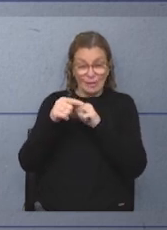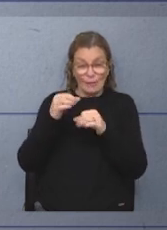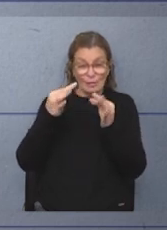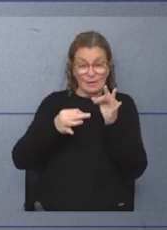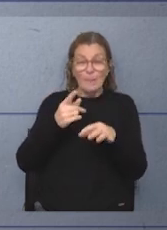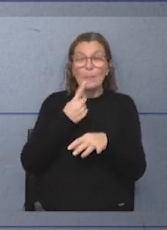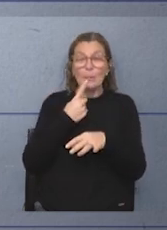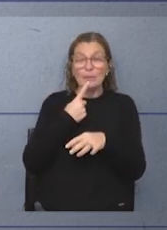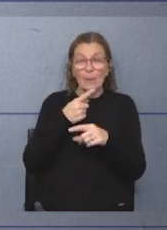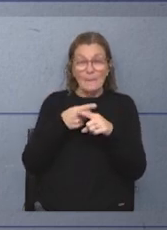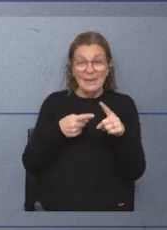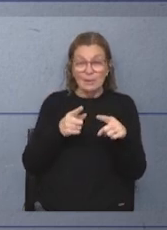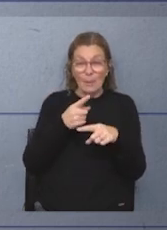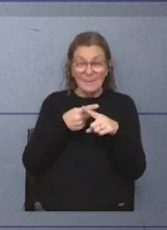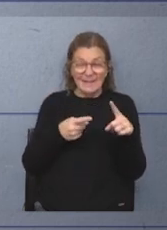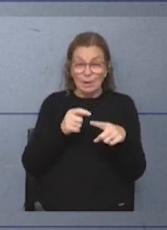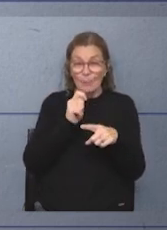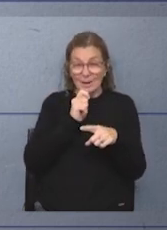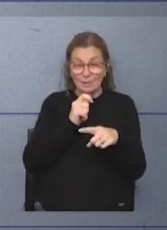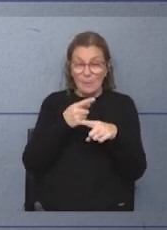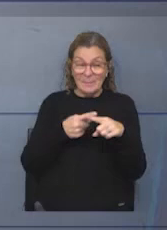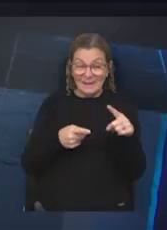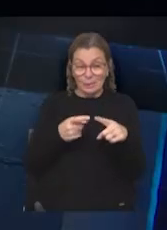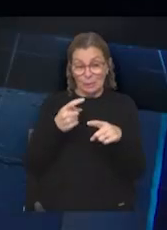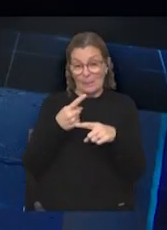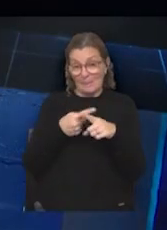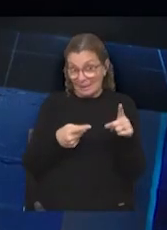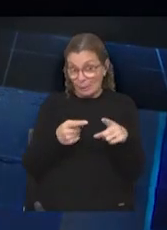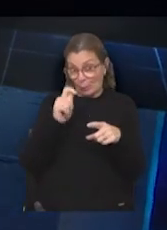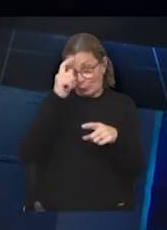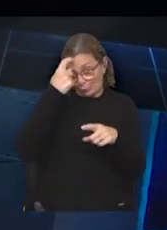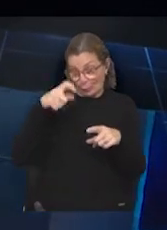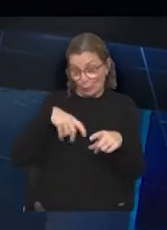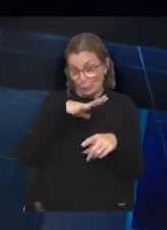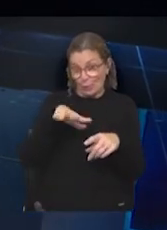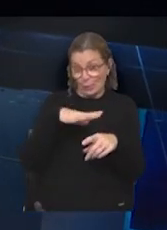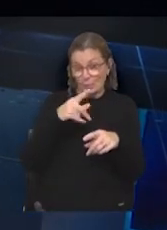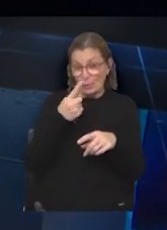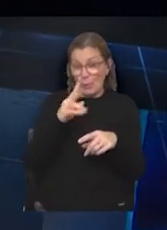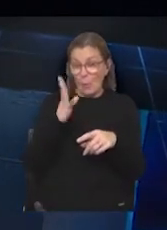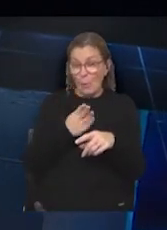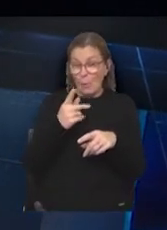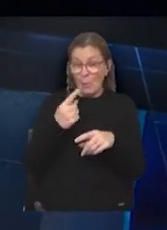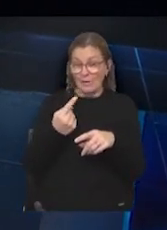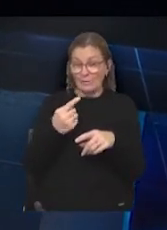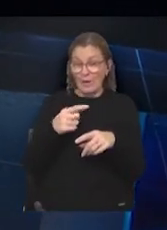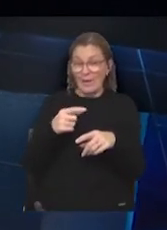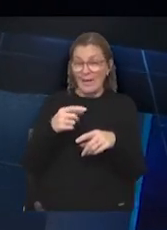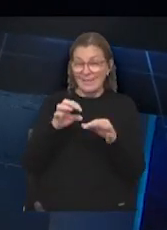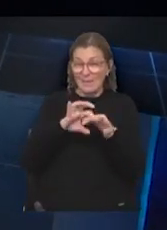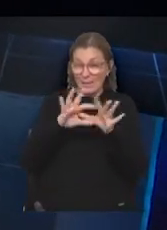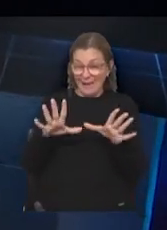politólogo medio oficial pista medio oficial sociólogo medio oficial analista en marketing un cuarto oficial de ciencias matemáticas un oficial de cienci